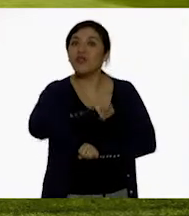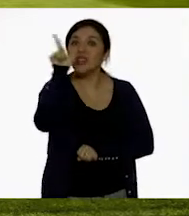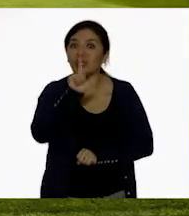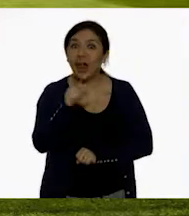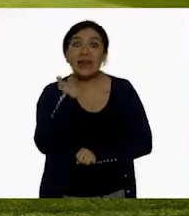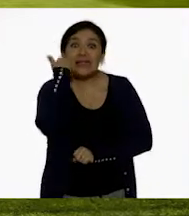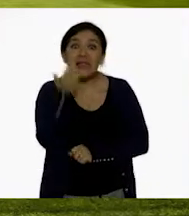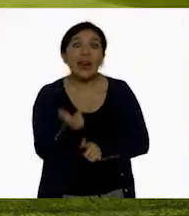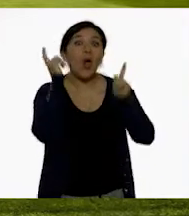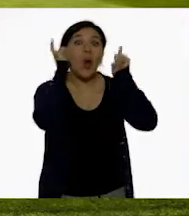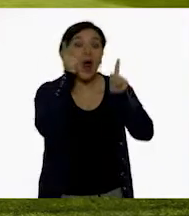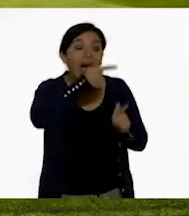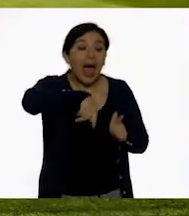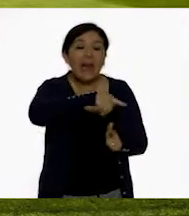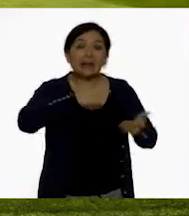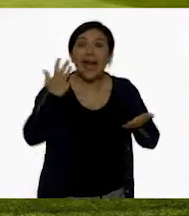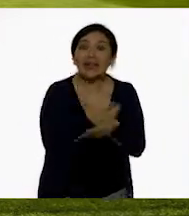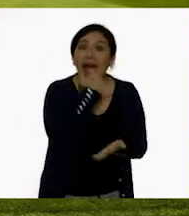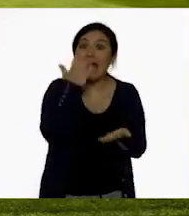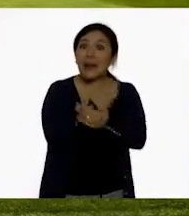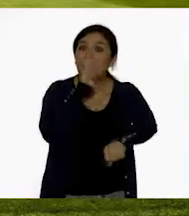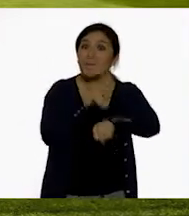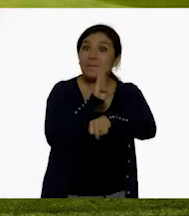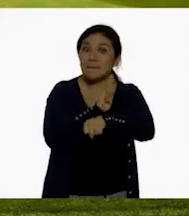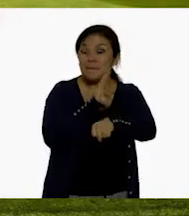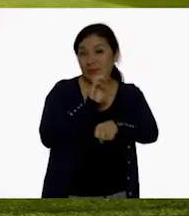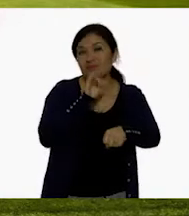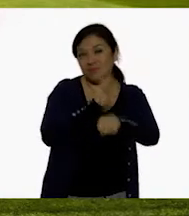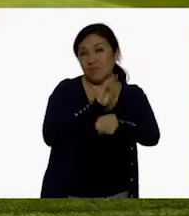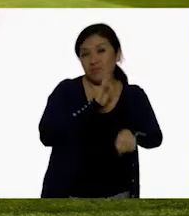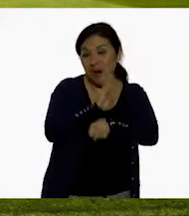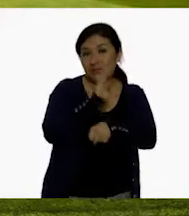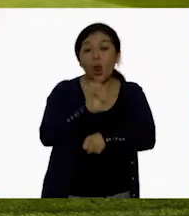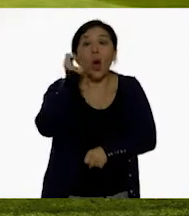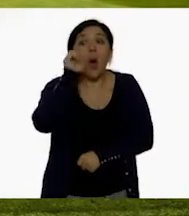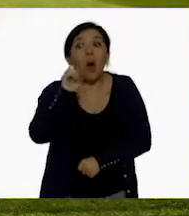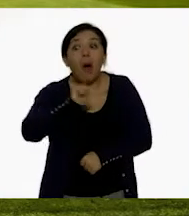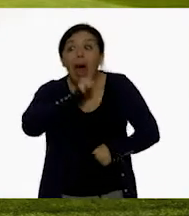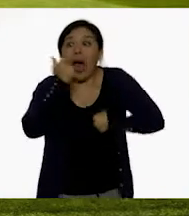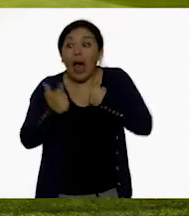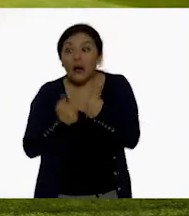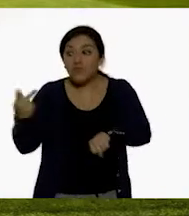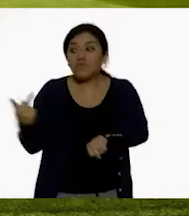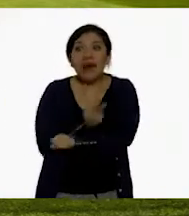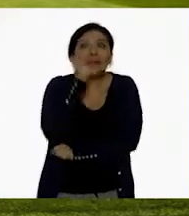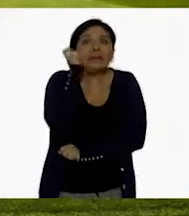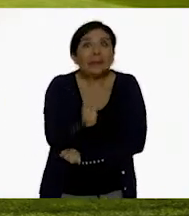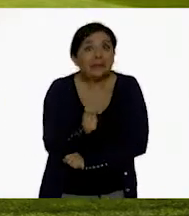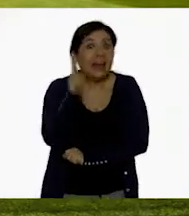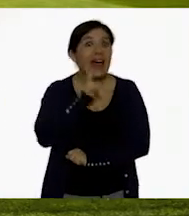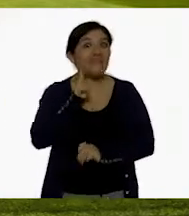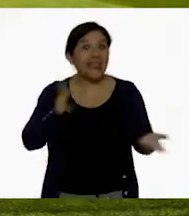Todos creemos que será el equipo campeón, a menos que suceda algo inesperado.